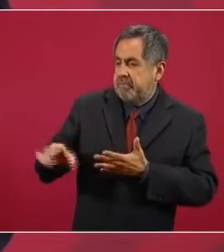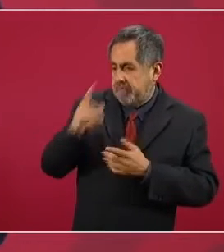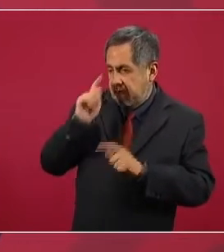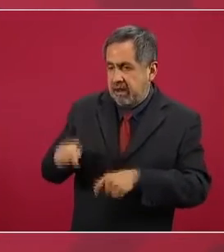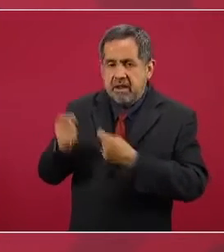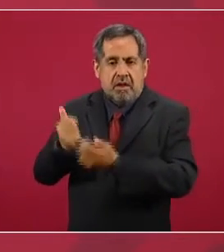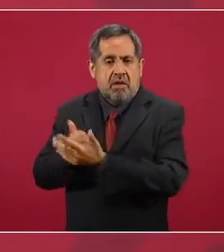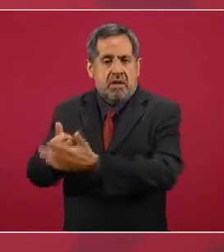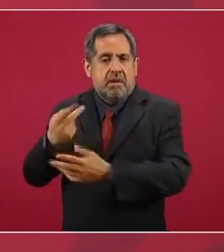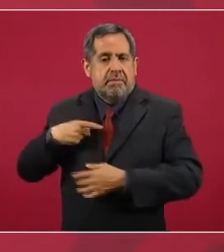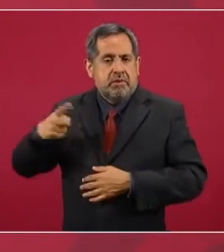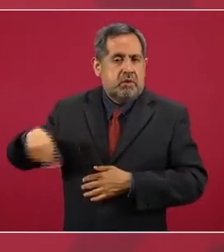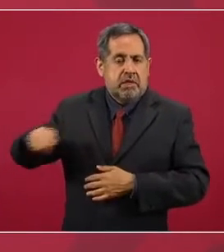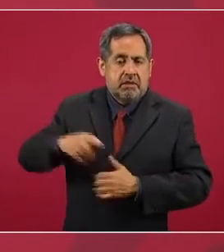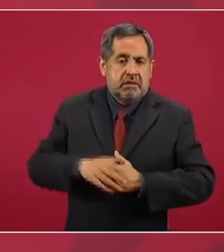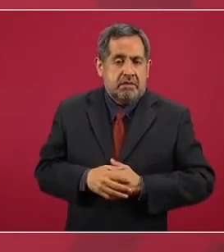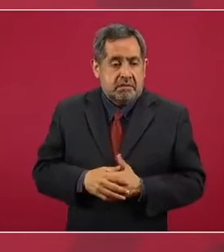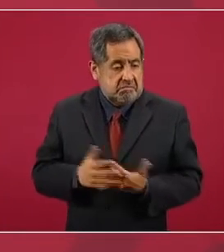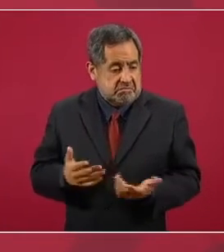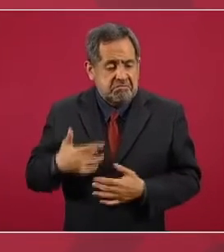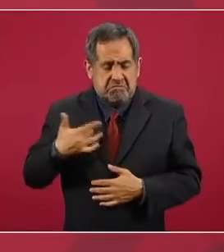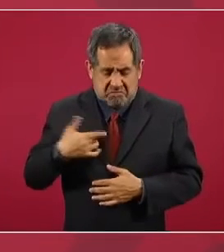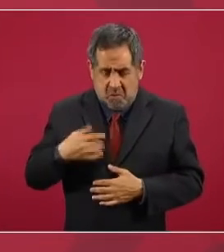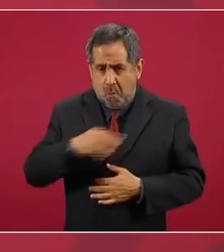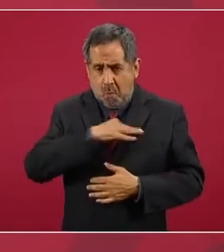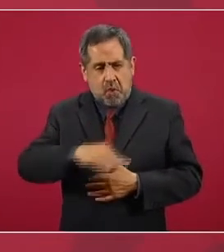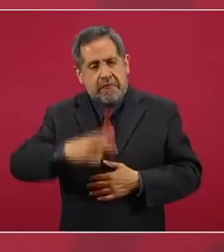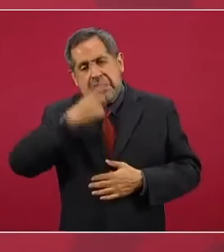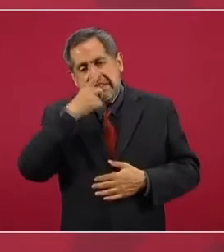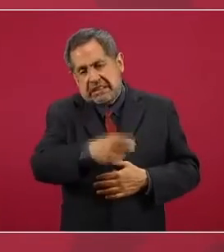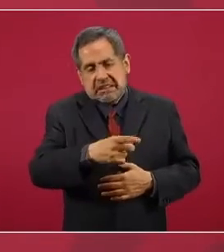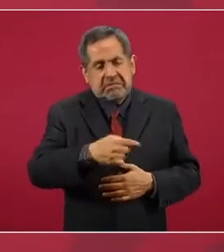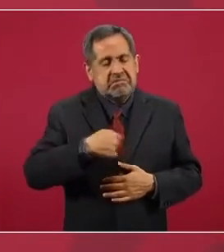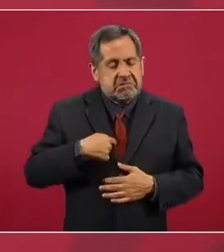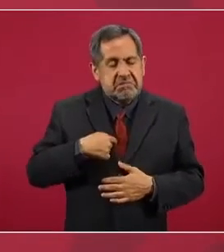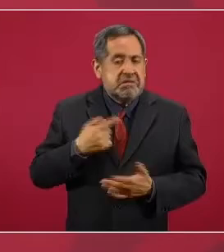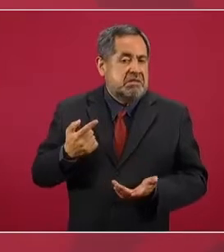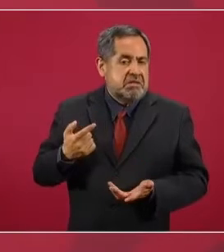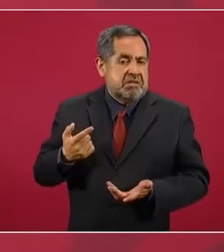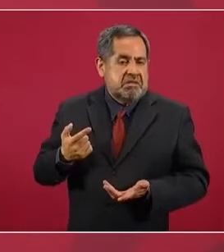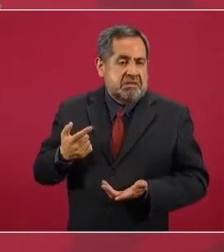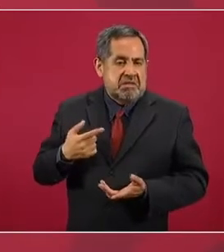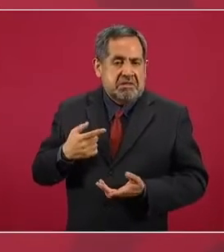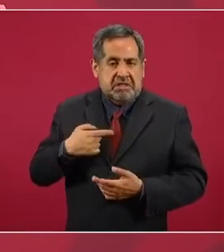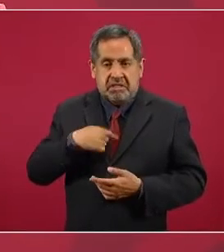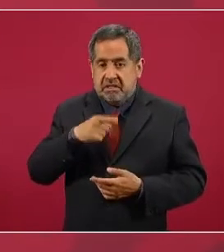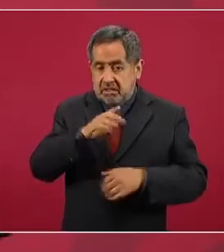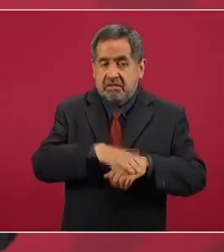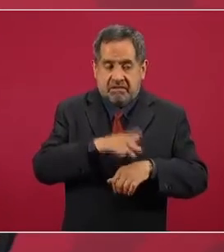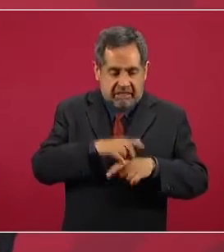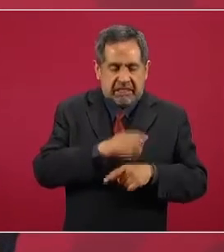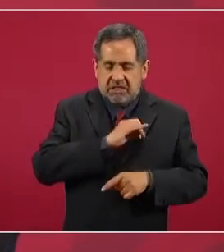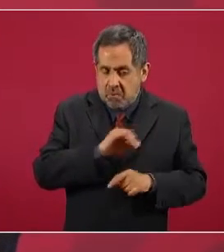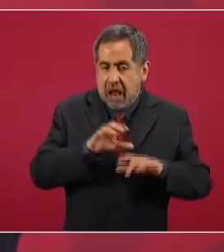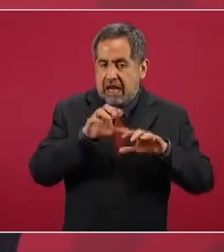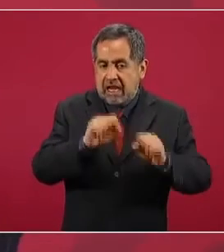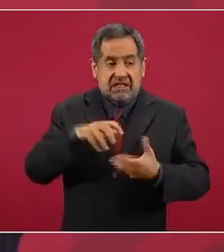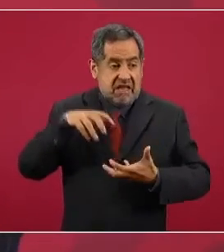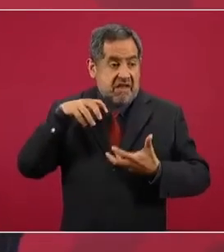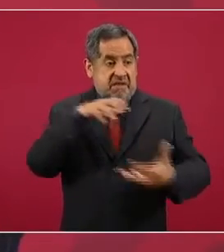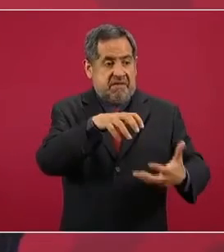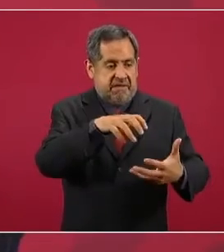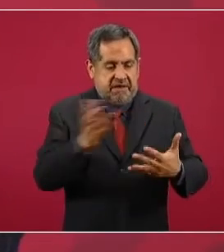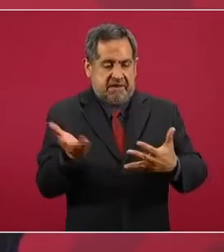Entonces, considero tener autoridad moral como para decir si alcanza